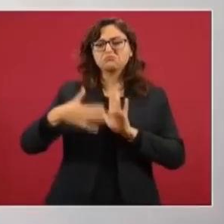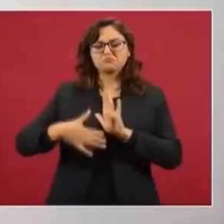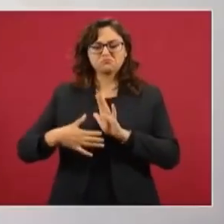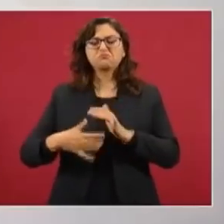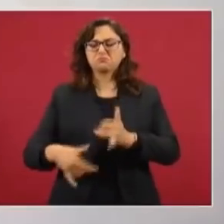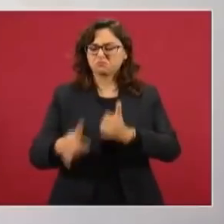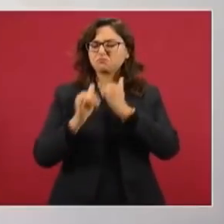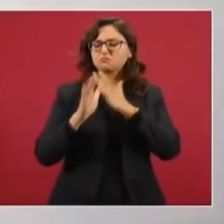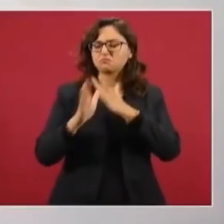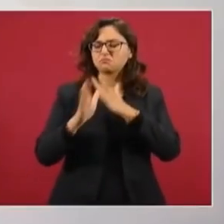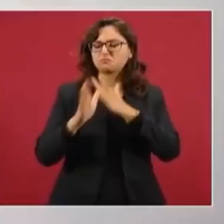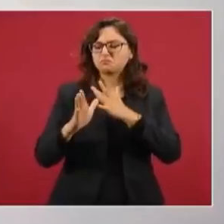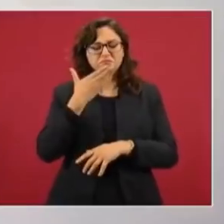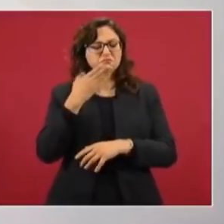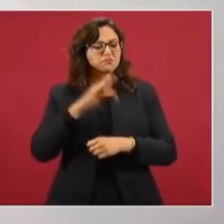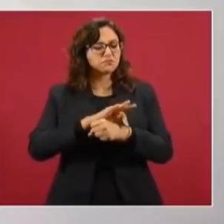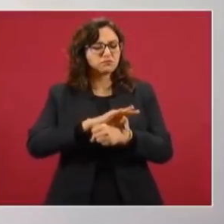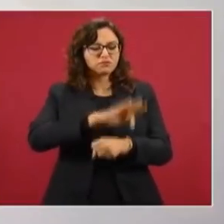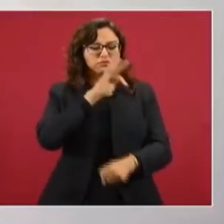respaldando el fraude,